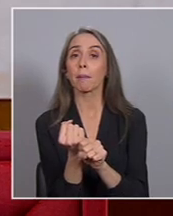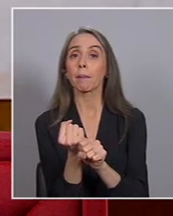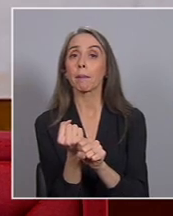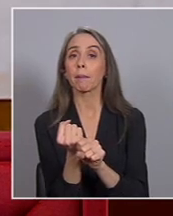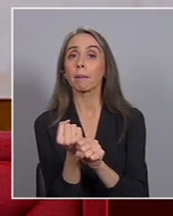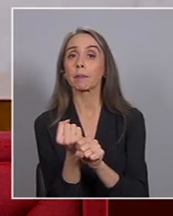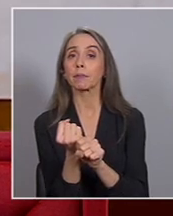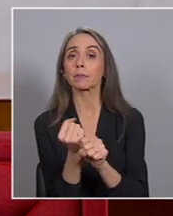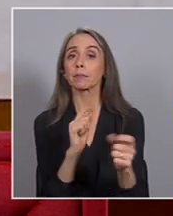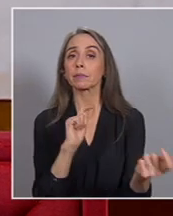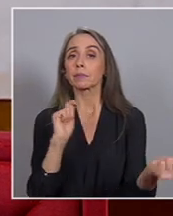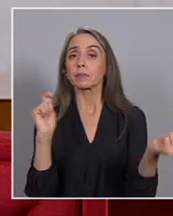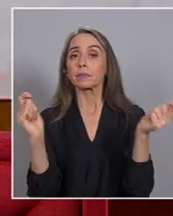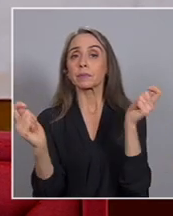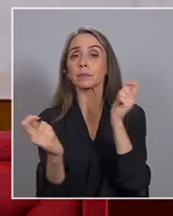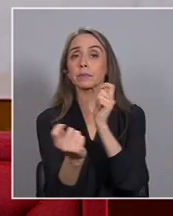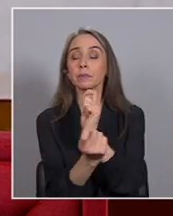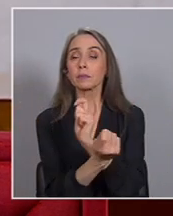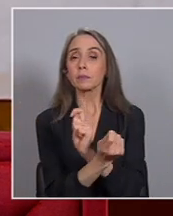un cambio significativo